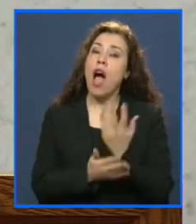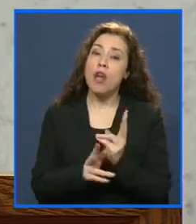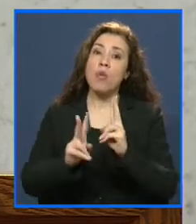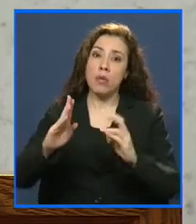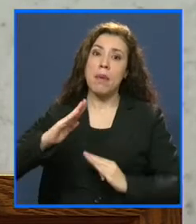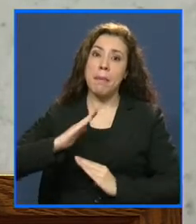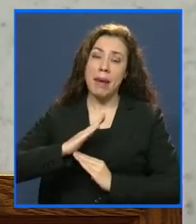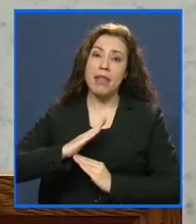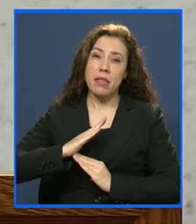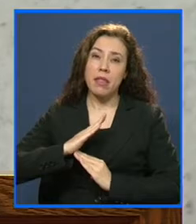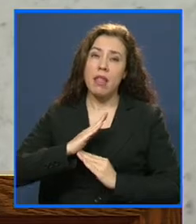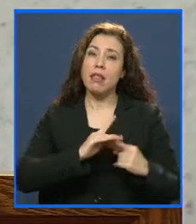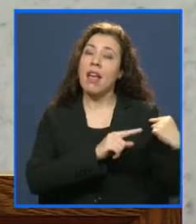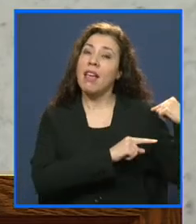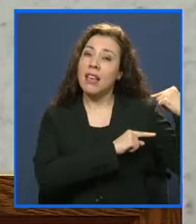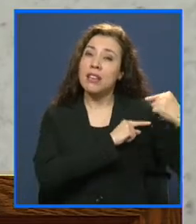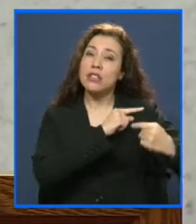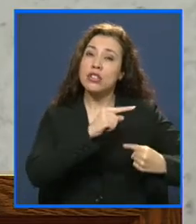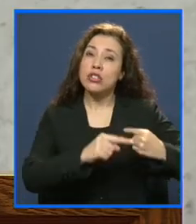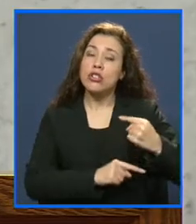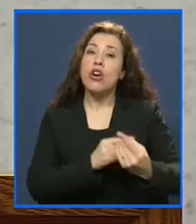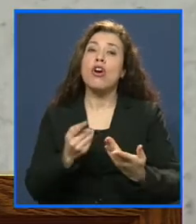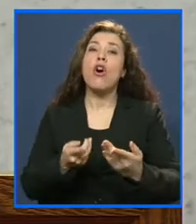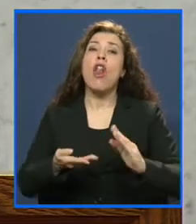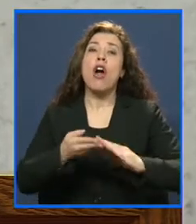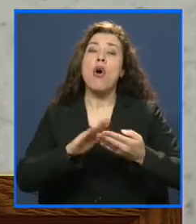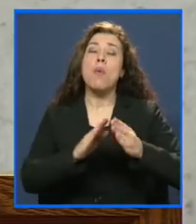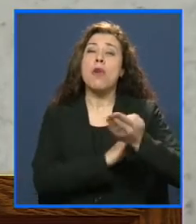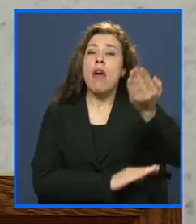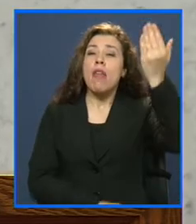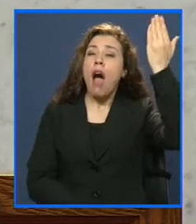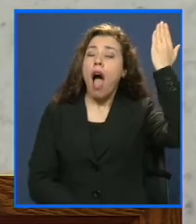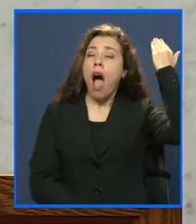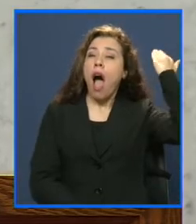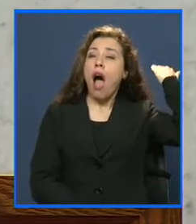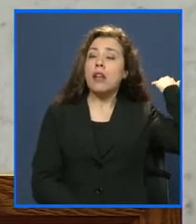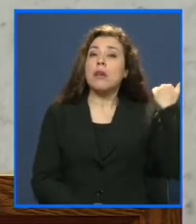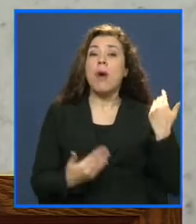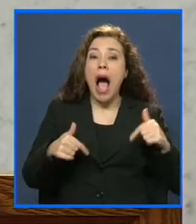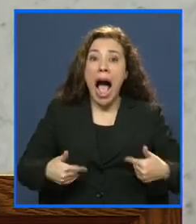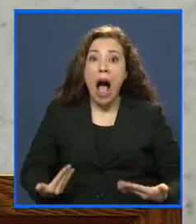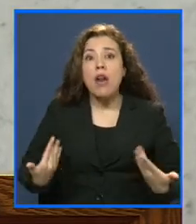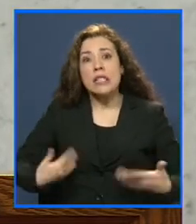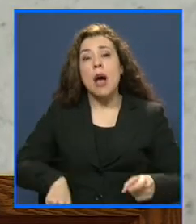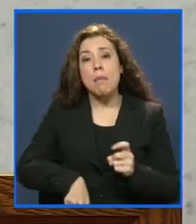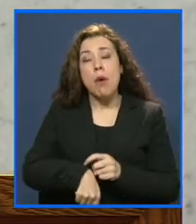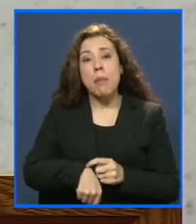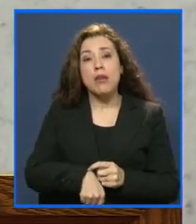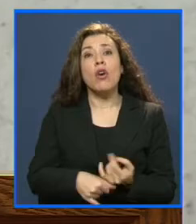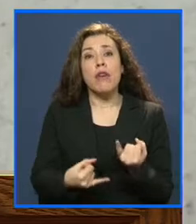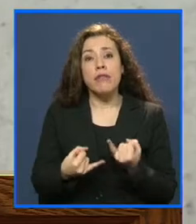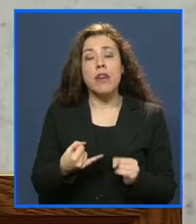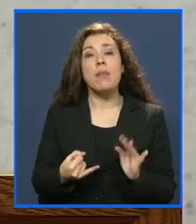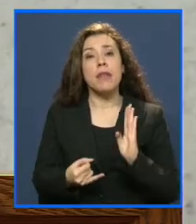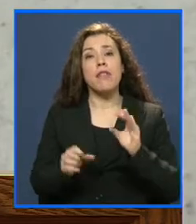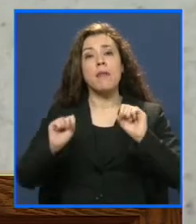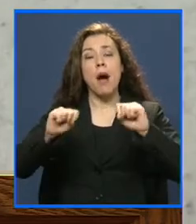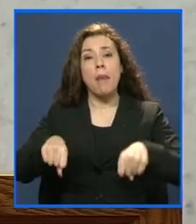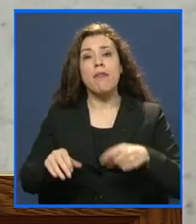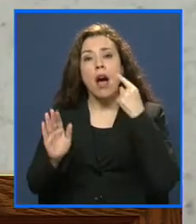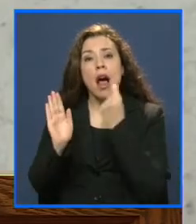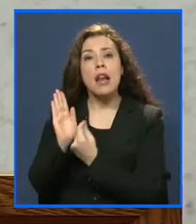una deuda histórica con sus pueblos ancestrales porque ya es hora que de una vez aprobemos el